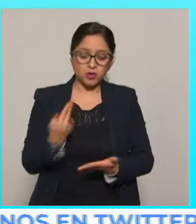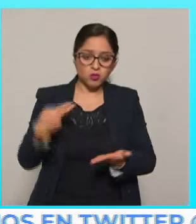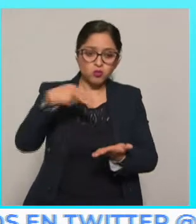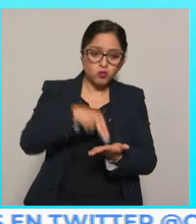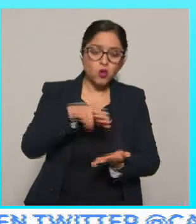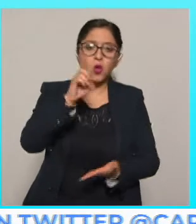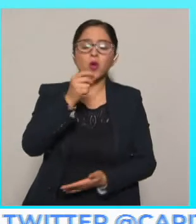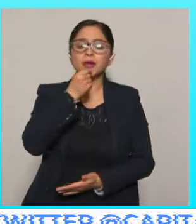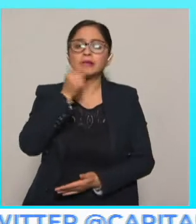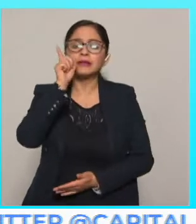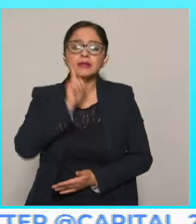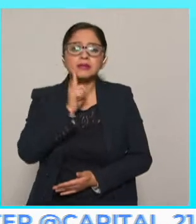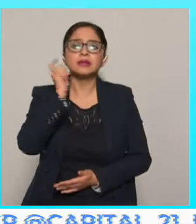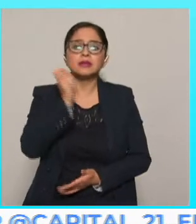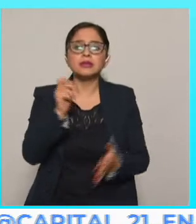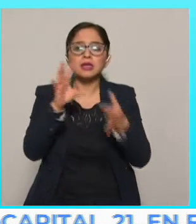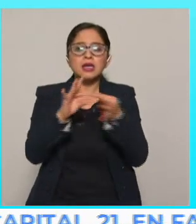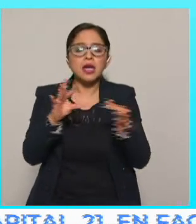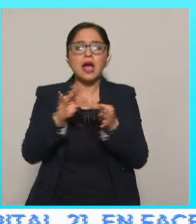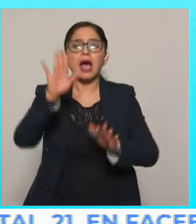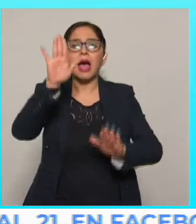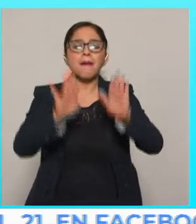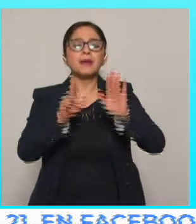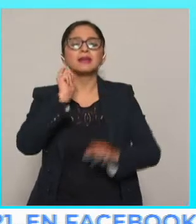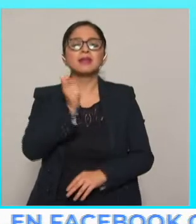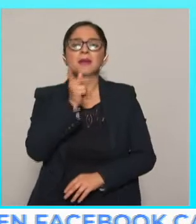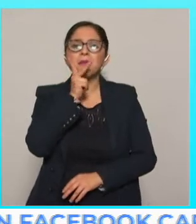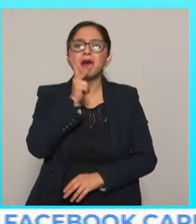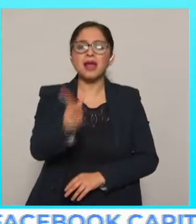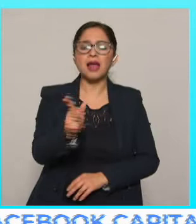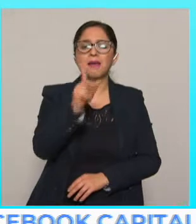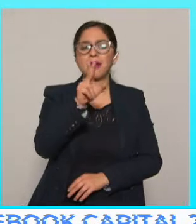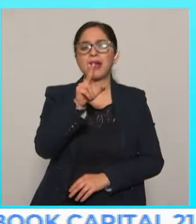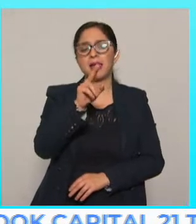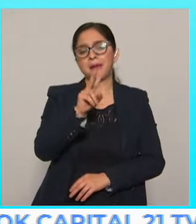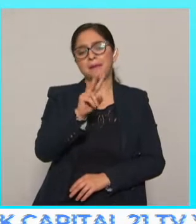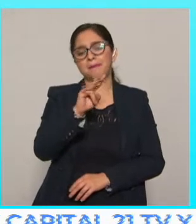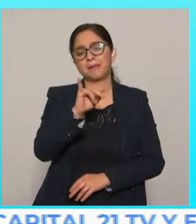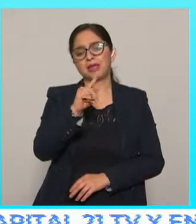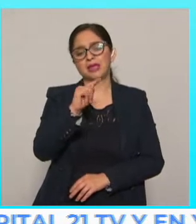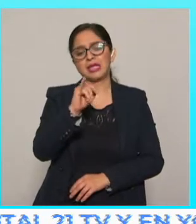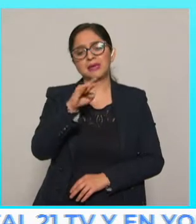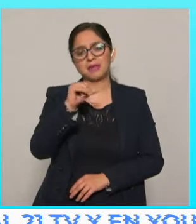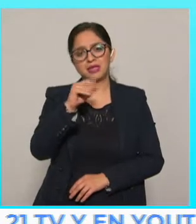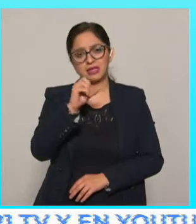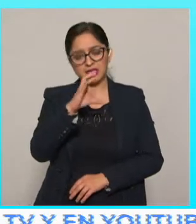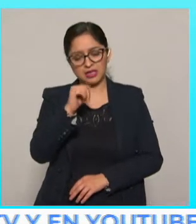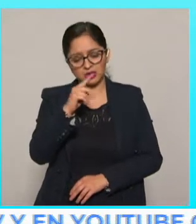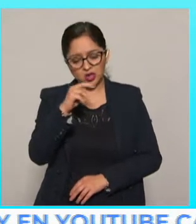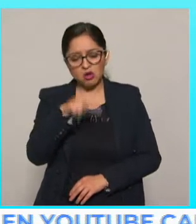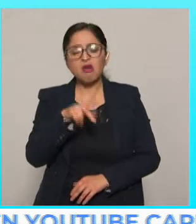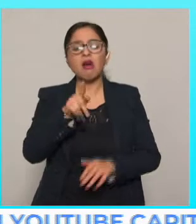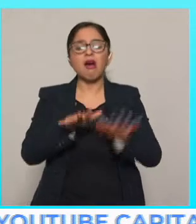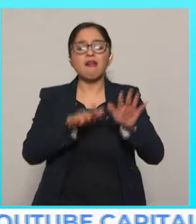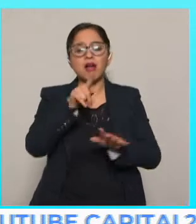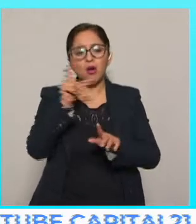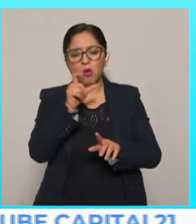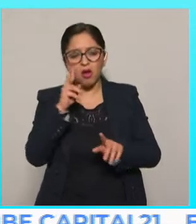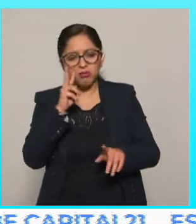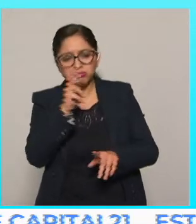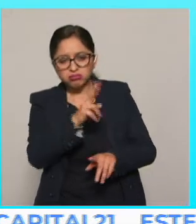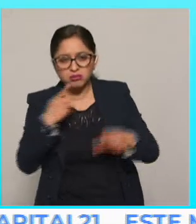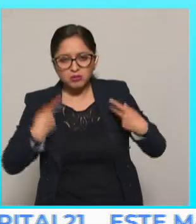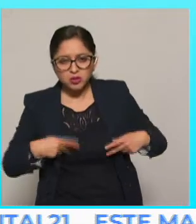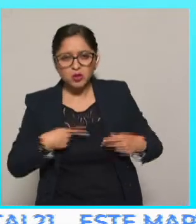por todos pues el tema de la revictimización, la falta de empatía con la que muchas veces se llegó a tratar a las víctimas. Tendrán ahora esta